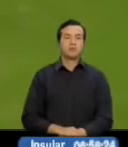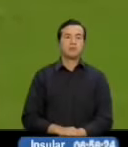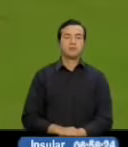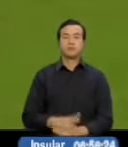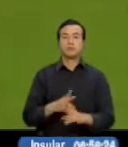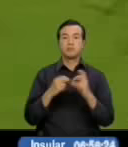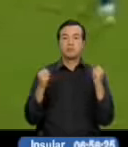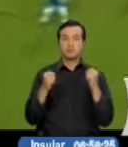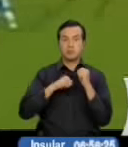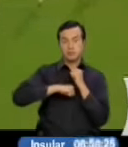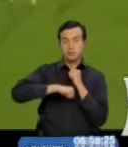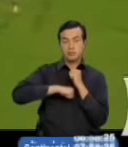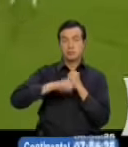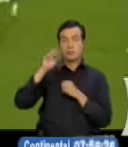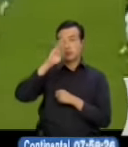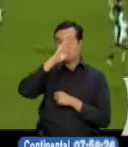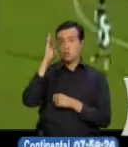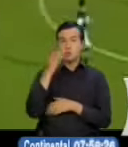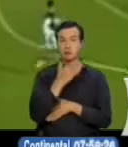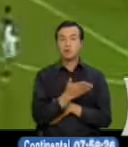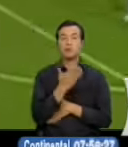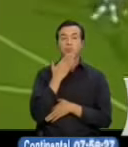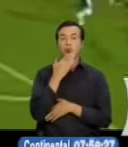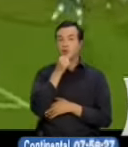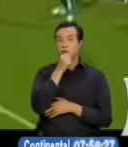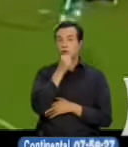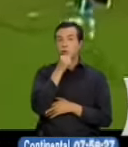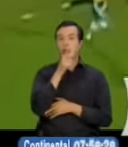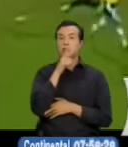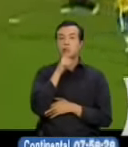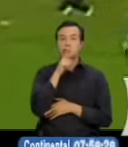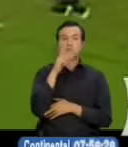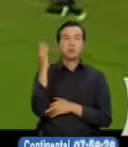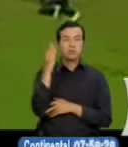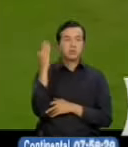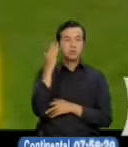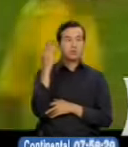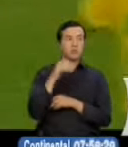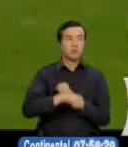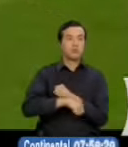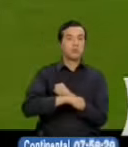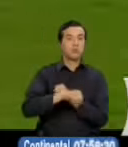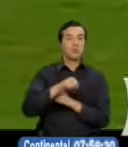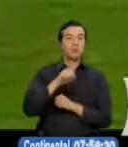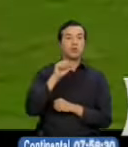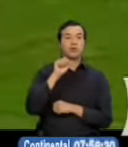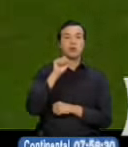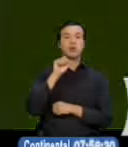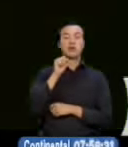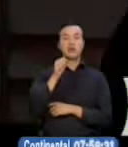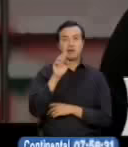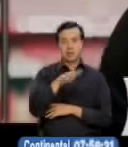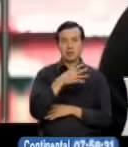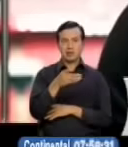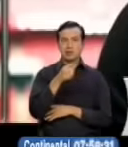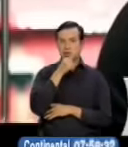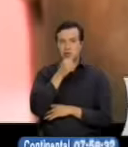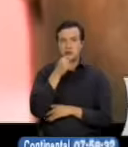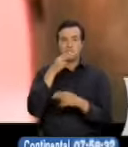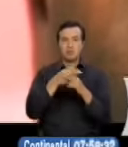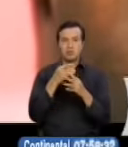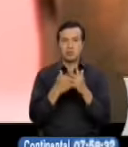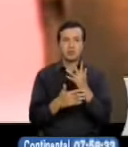El exatacante de la selección brasileña fue entrevistado por la cadena oficial del fútbol inglés y en un diálogo espontáneo dio los